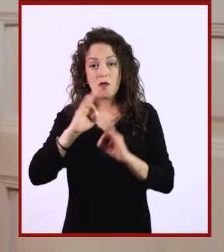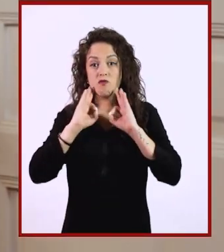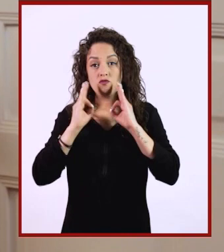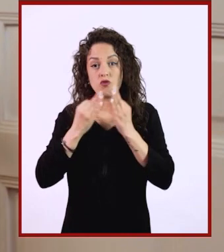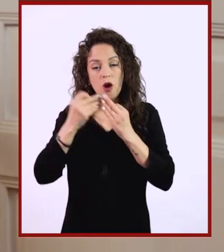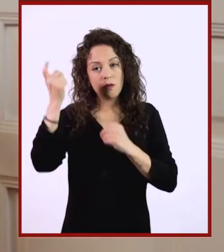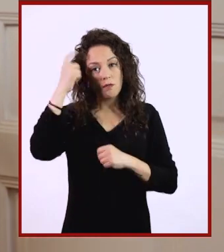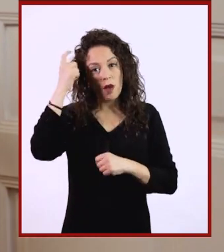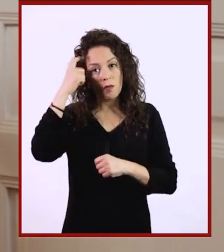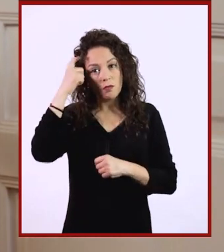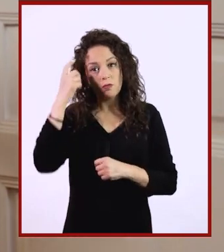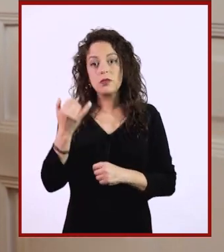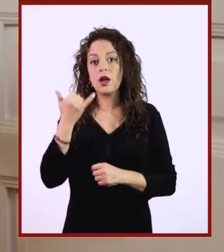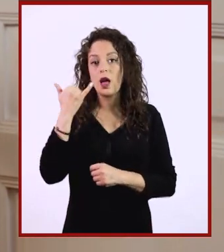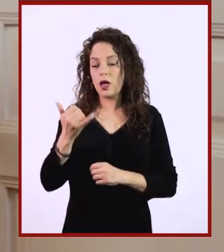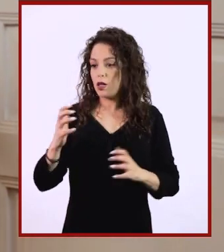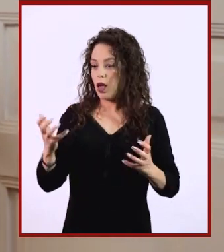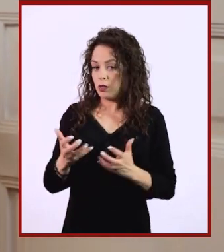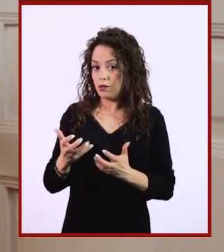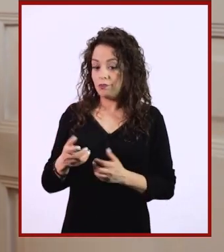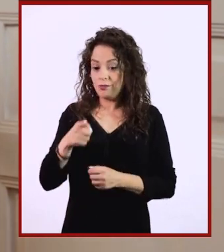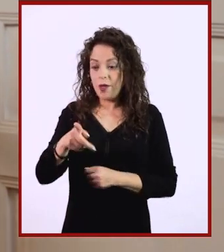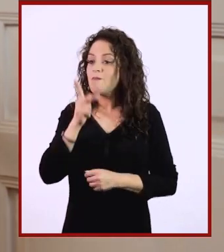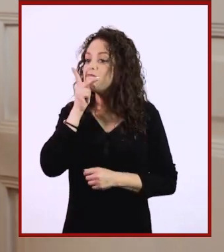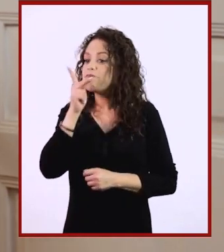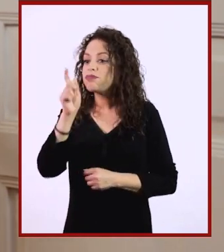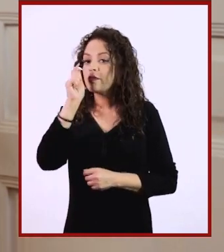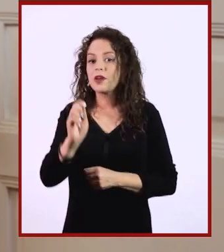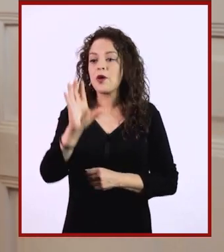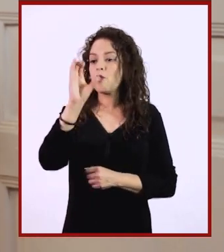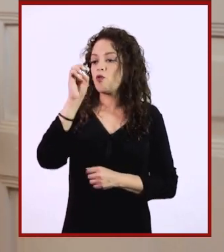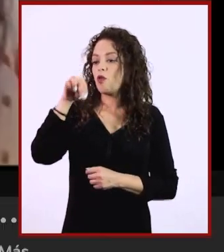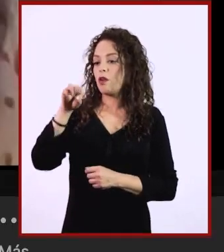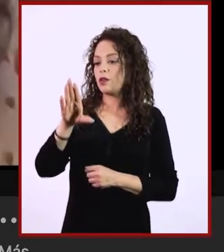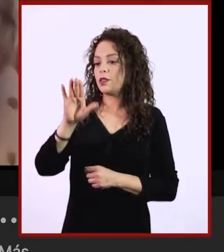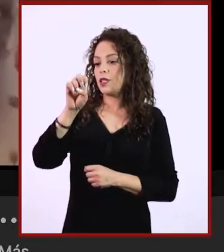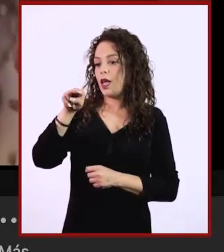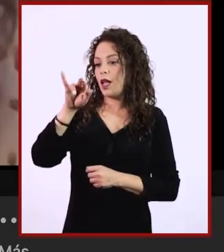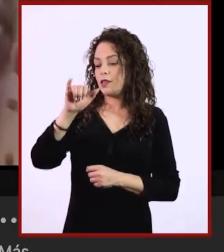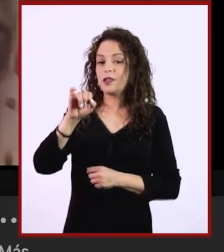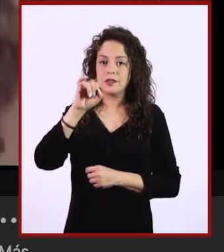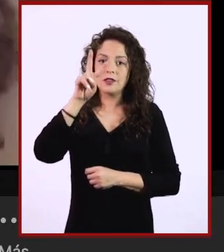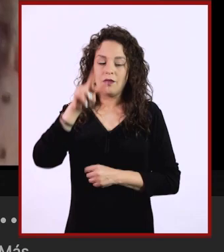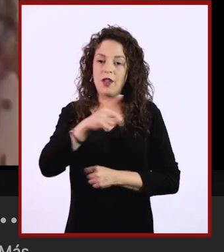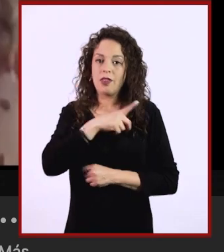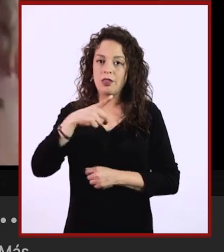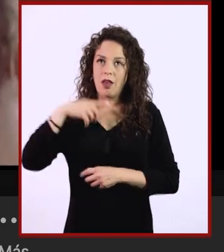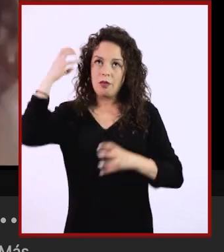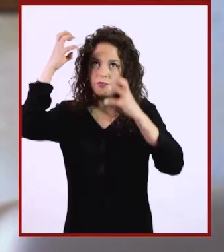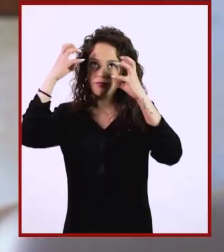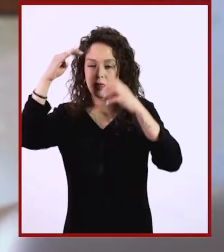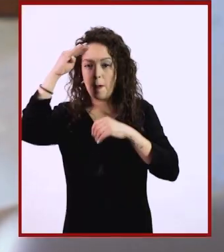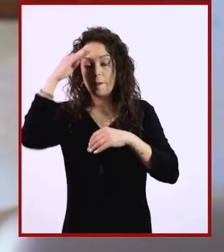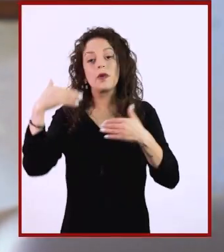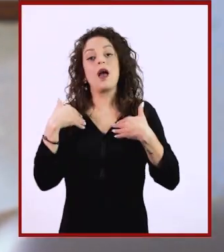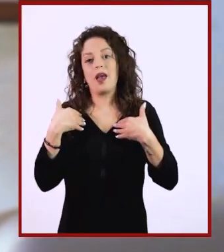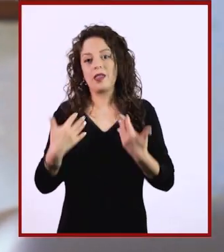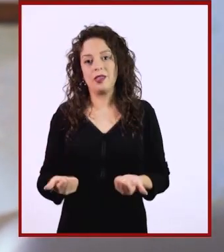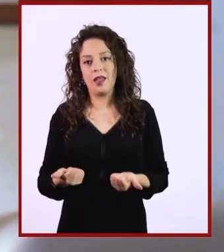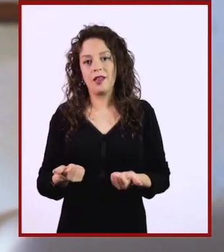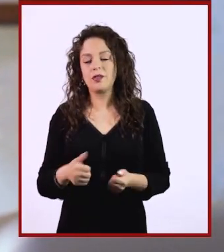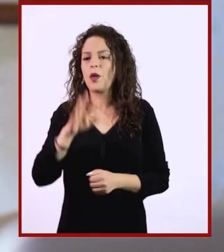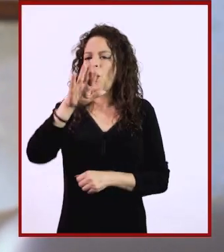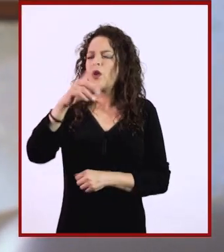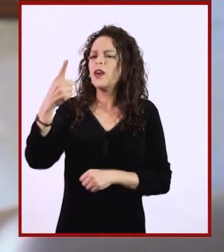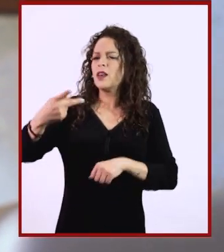palabra clave, ser muy conscientes, tener esta conciencia, definitivamente. Exacto. Daniela, ¿qué pasa con las fronteras